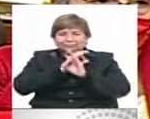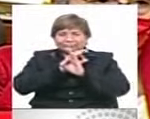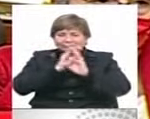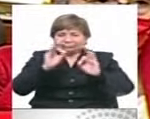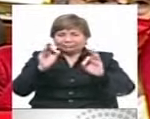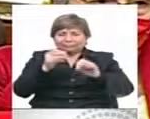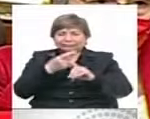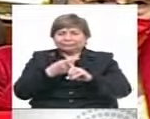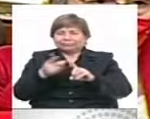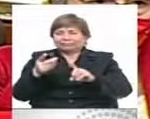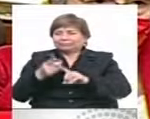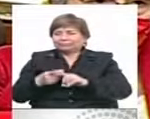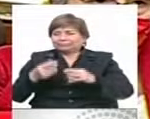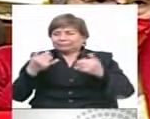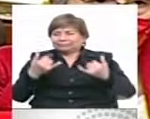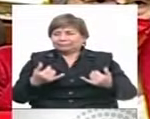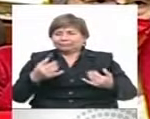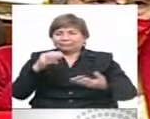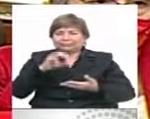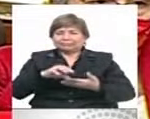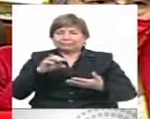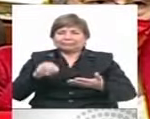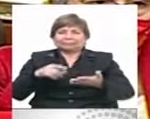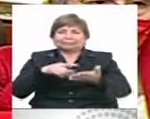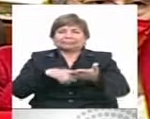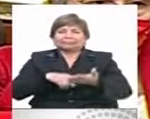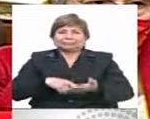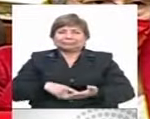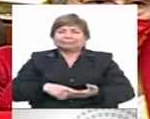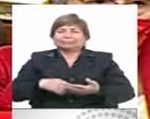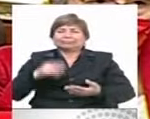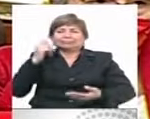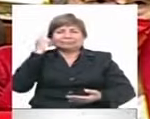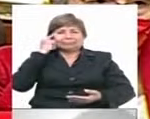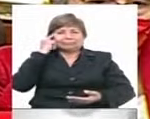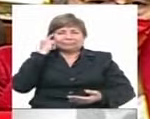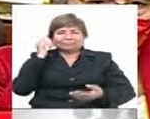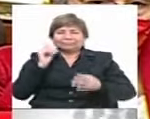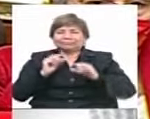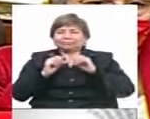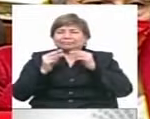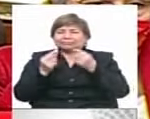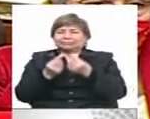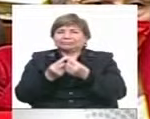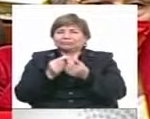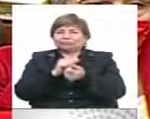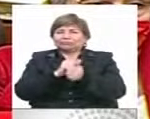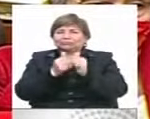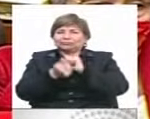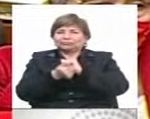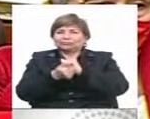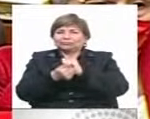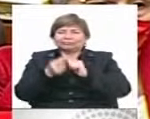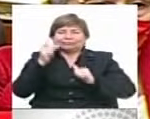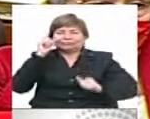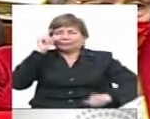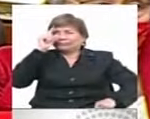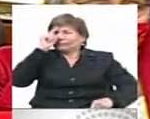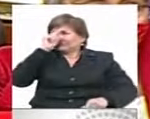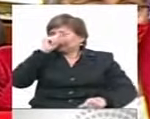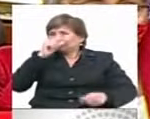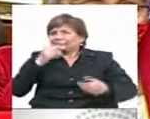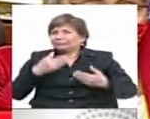distinción, hoy el pueblo lo exige. Piensa que un programa de cambio difícilmente